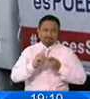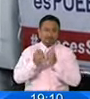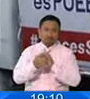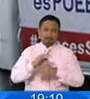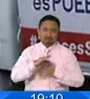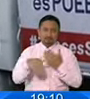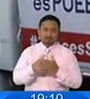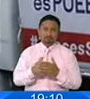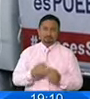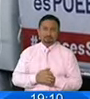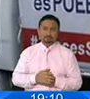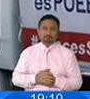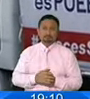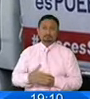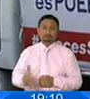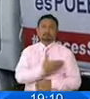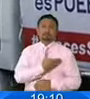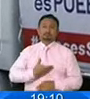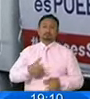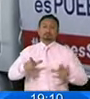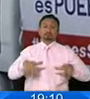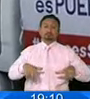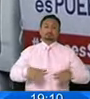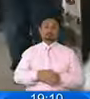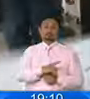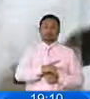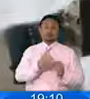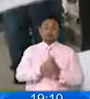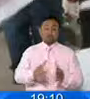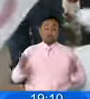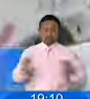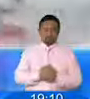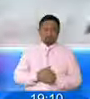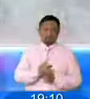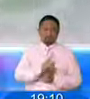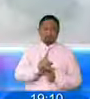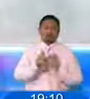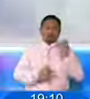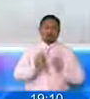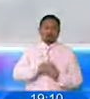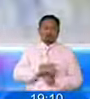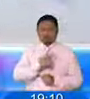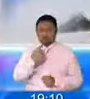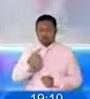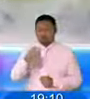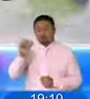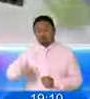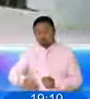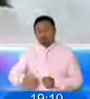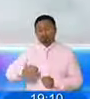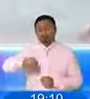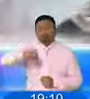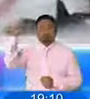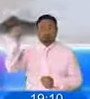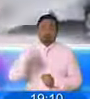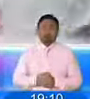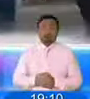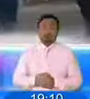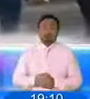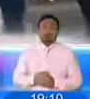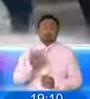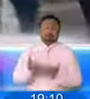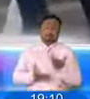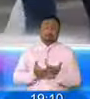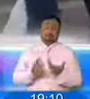aunque la presencia del presidente de la República, Lenín Moreno, no es abrumadora, su aceptación hace que el sí obtenga gran ventaja. Y que un